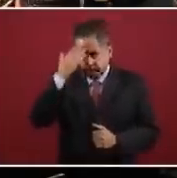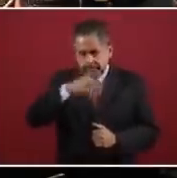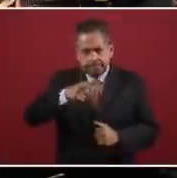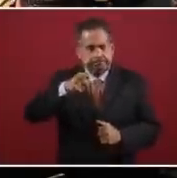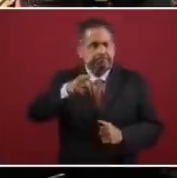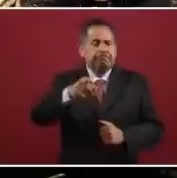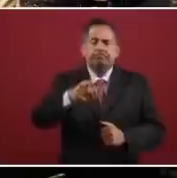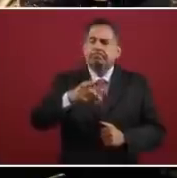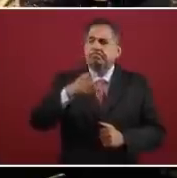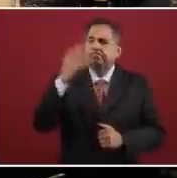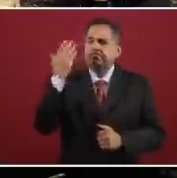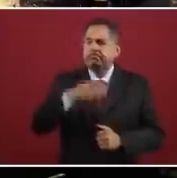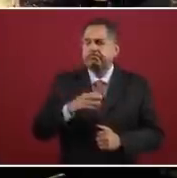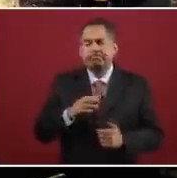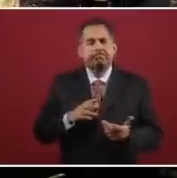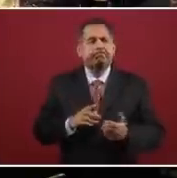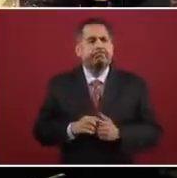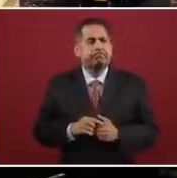habido,